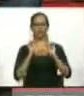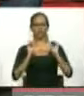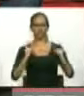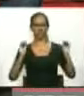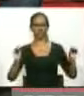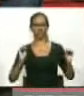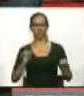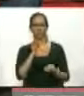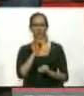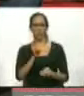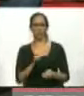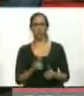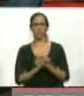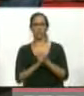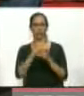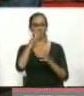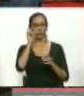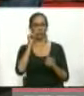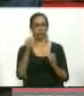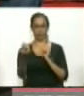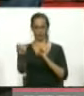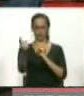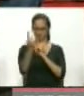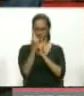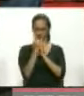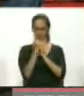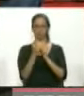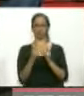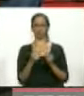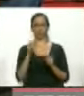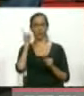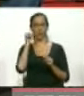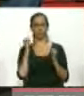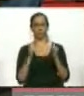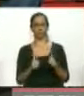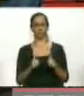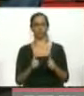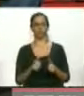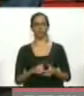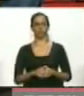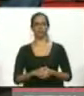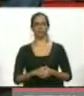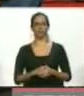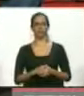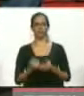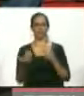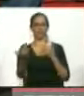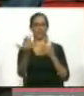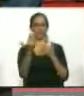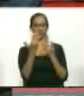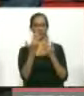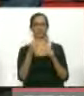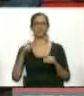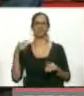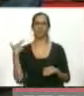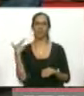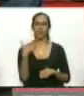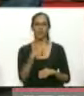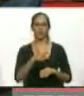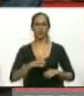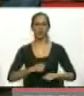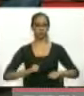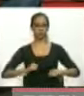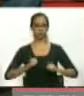amigos camarógrafo se puede acercar la cámara o yo me bien la aiba agrada deportistas gordos